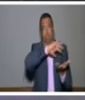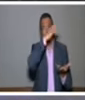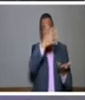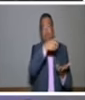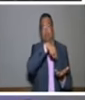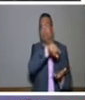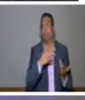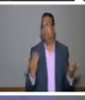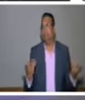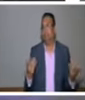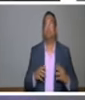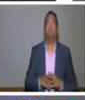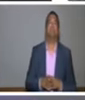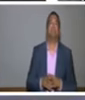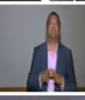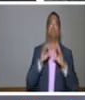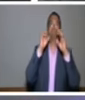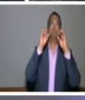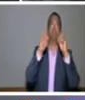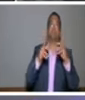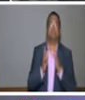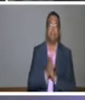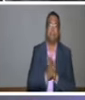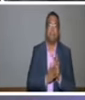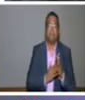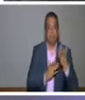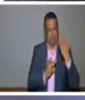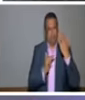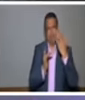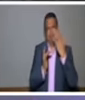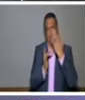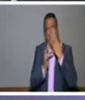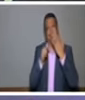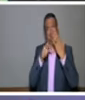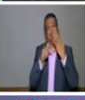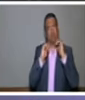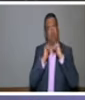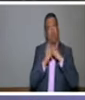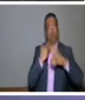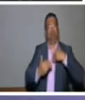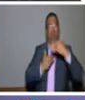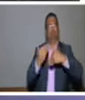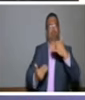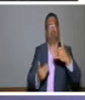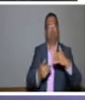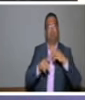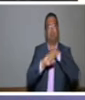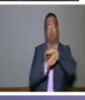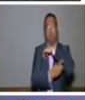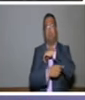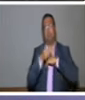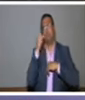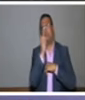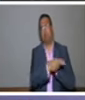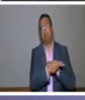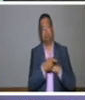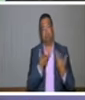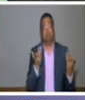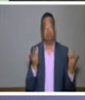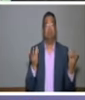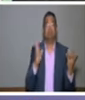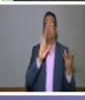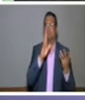Mira, el tema de la tecnología para darle paso al manejo de la basura, y quisiera que me dieras 10